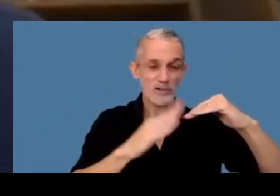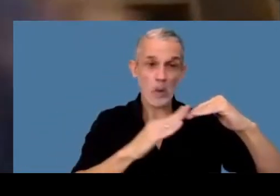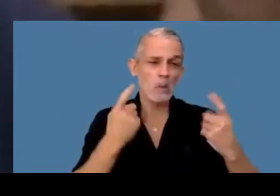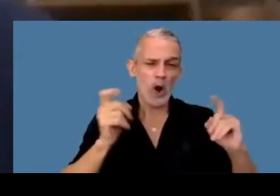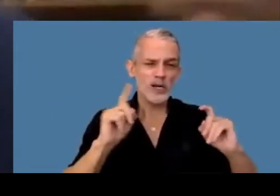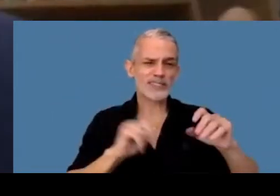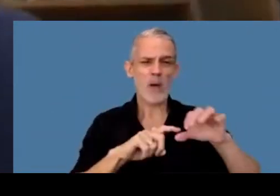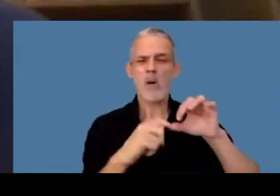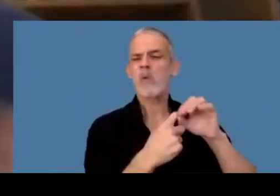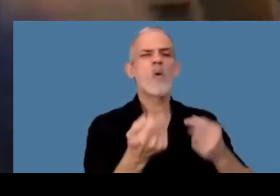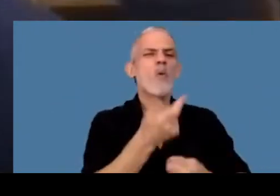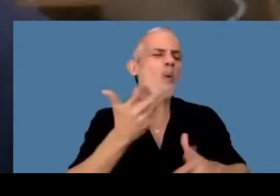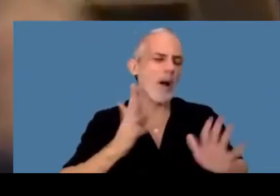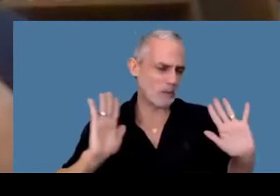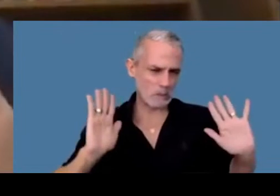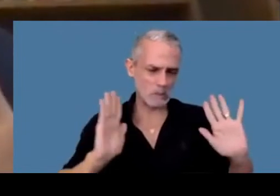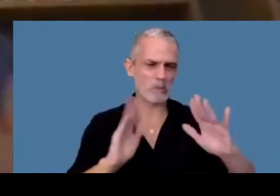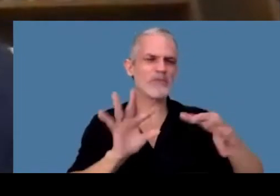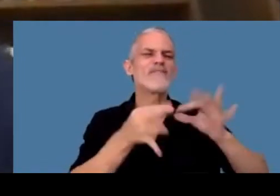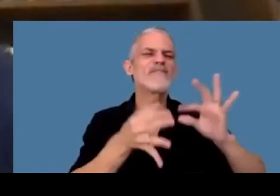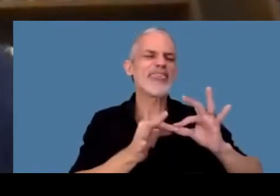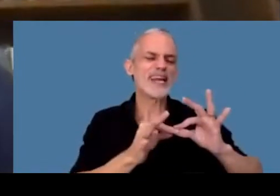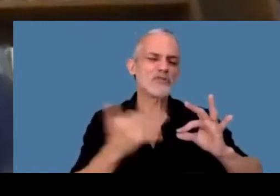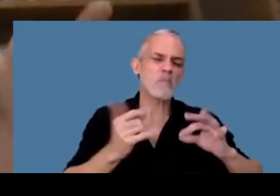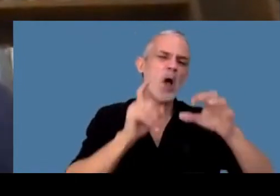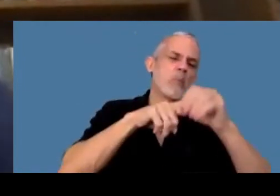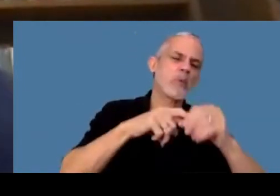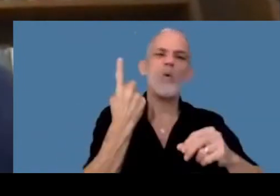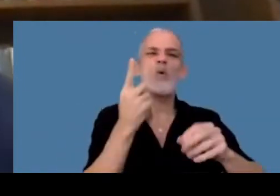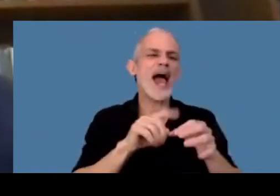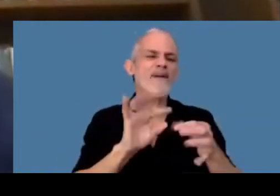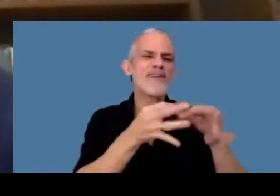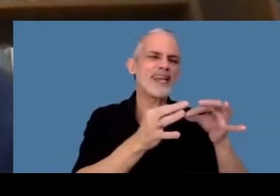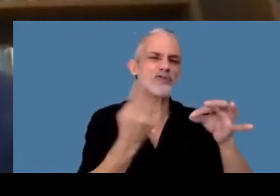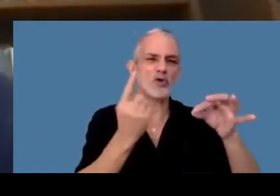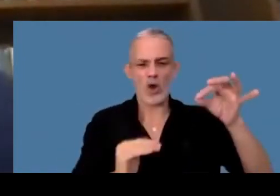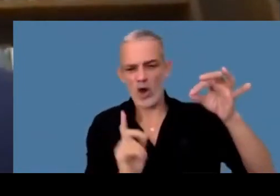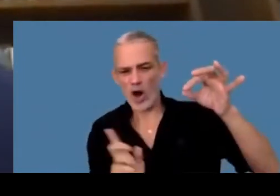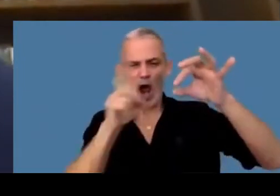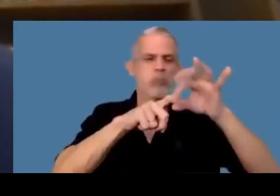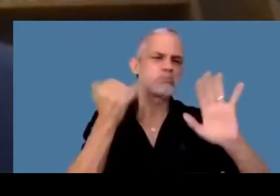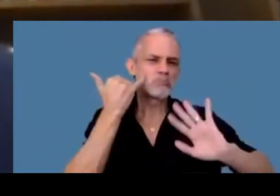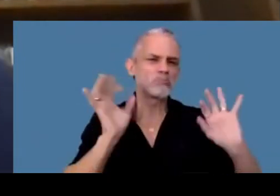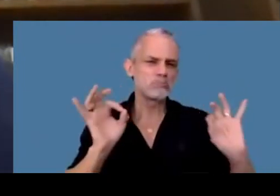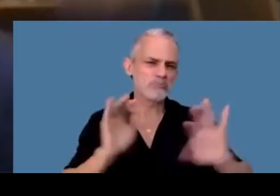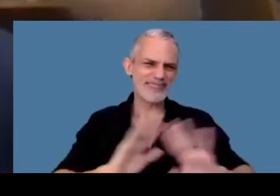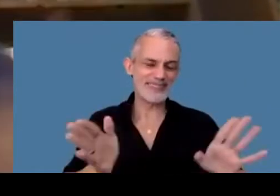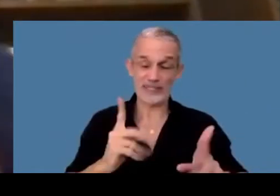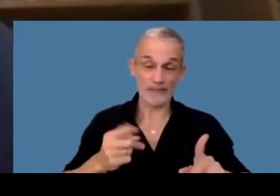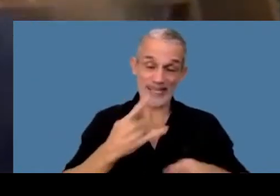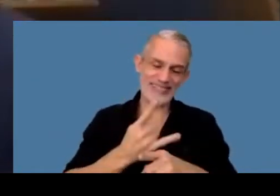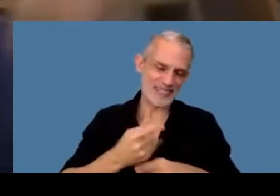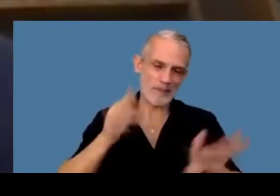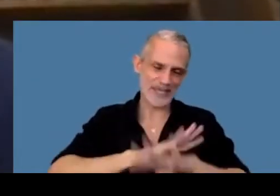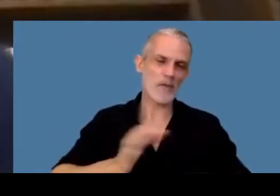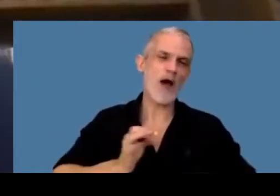federaciones, pueden serlo o no, con que haya una federación y uno de primer grado. Esa es la pregunta que se equivocan los chicos y las chicas siempre en el examen. Dicen 2 federaciones,